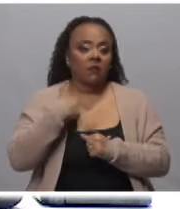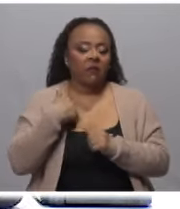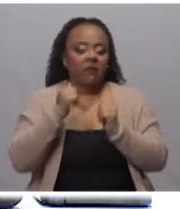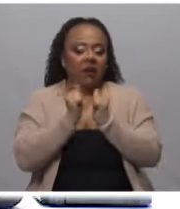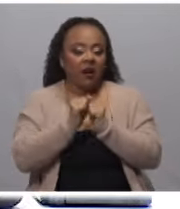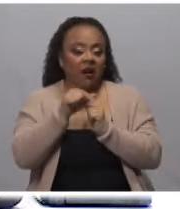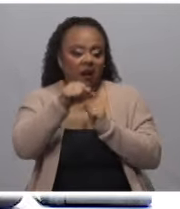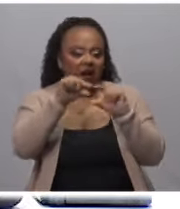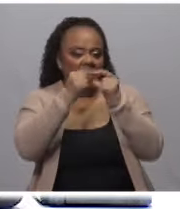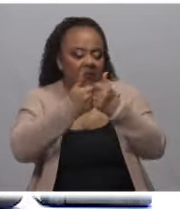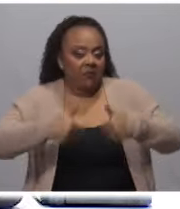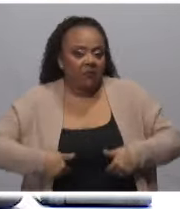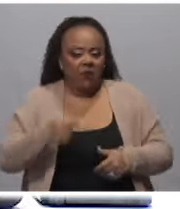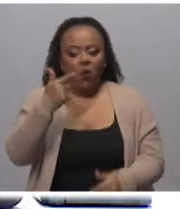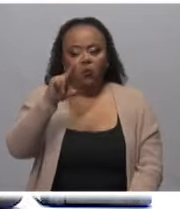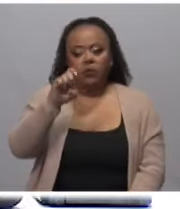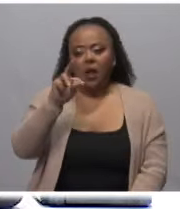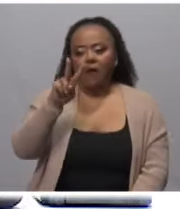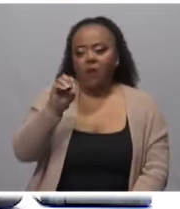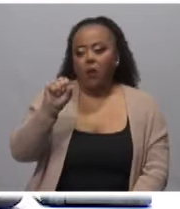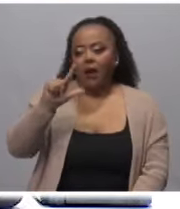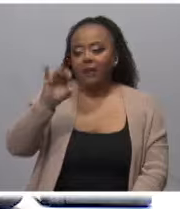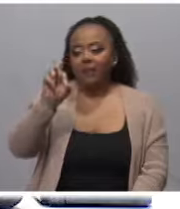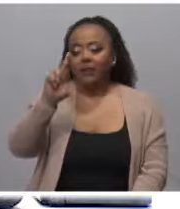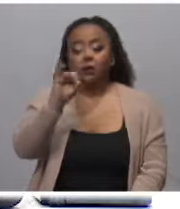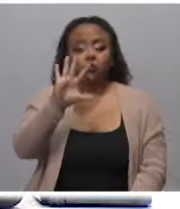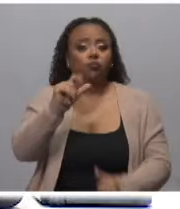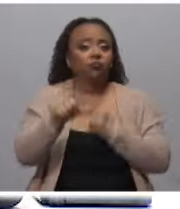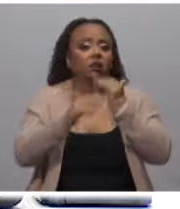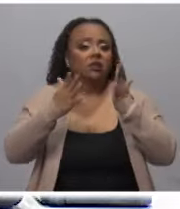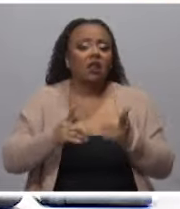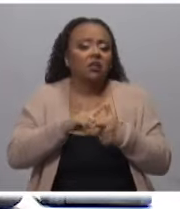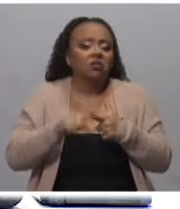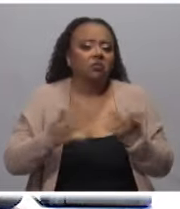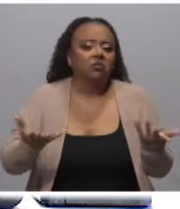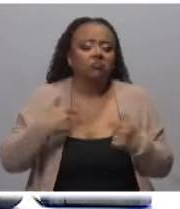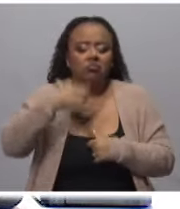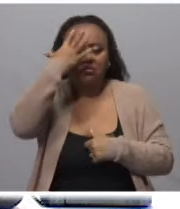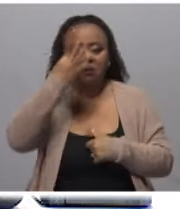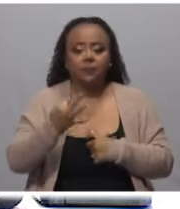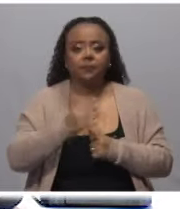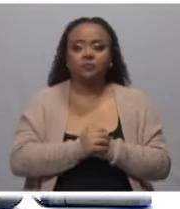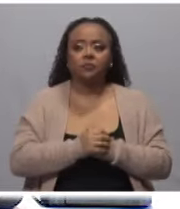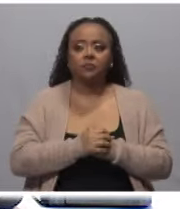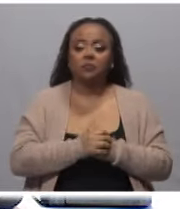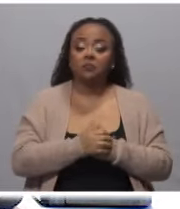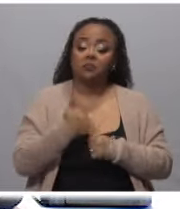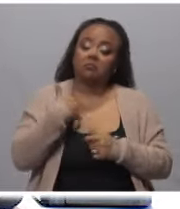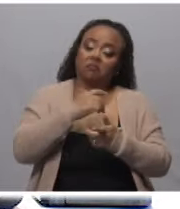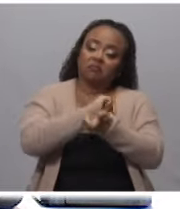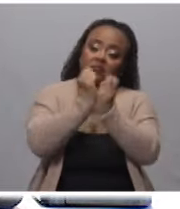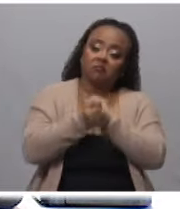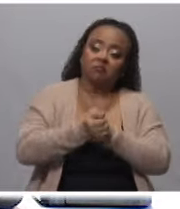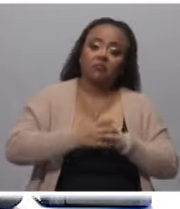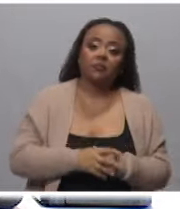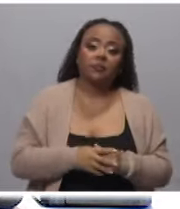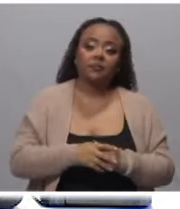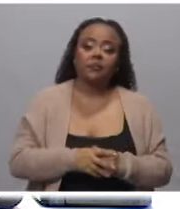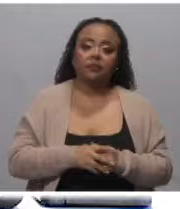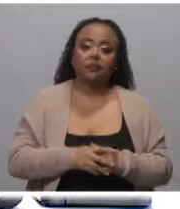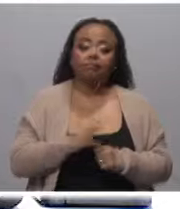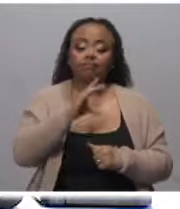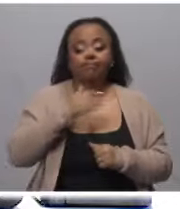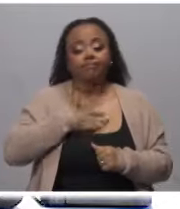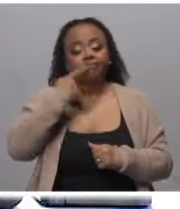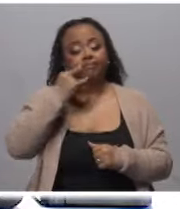Este cuerpo te Gustavo Alfaro y y sus asistentes Así que yo creo que aquí vendrán vendrán cambios vendrán variantes y